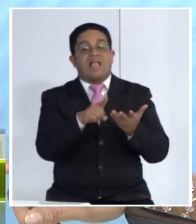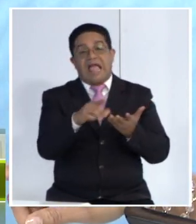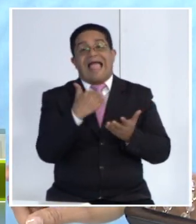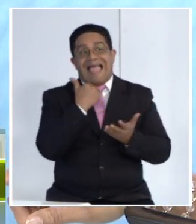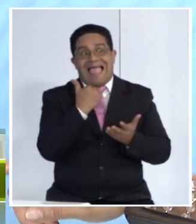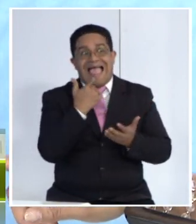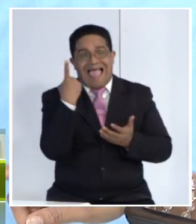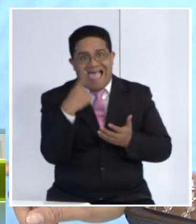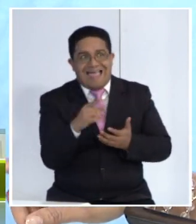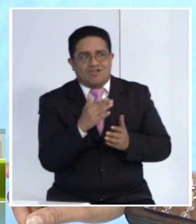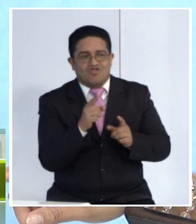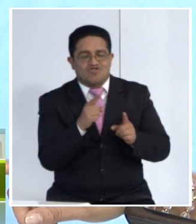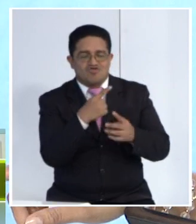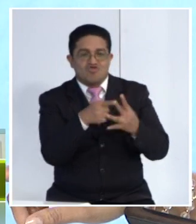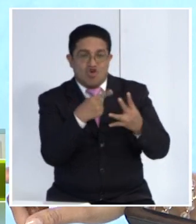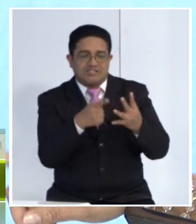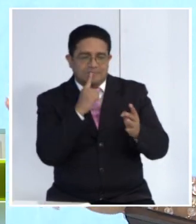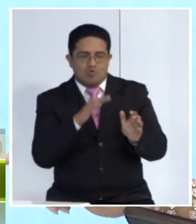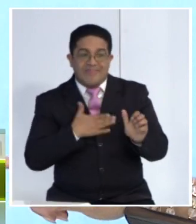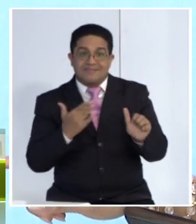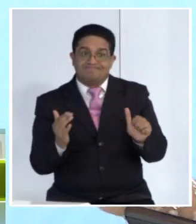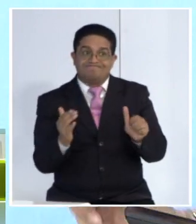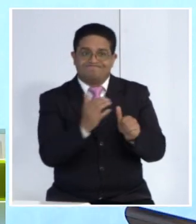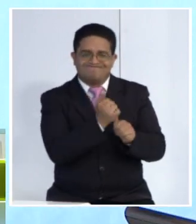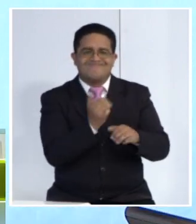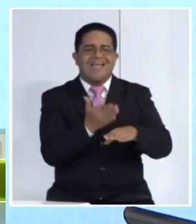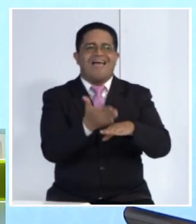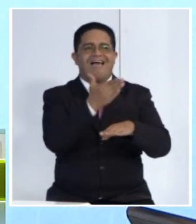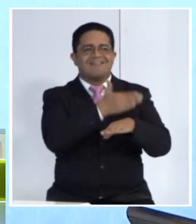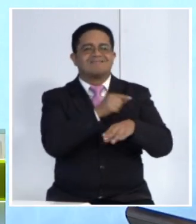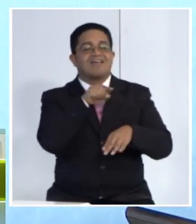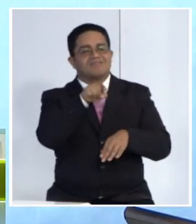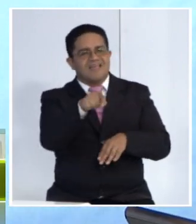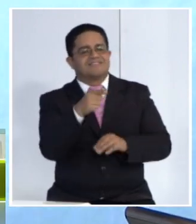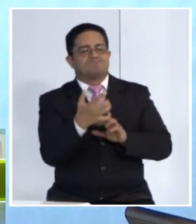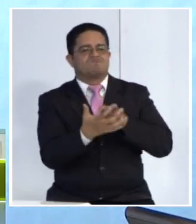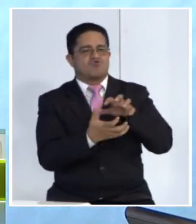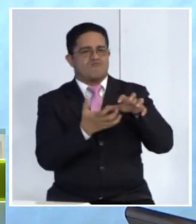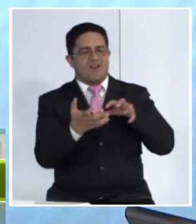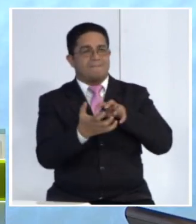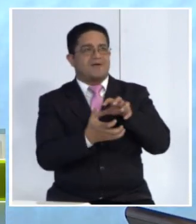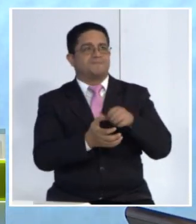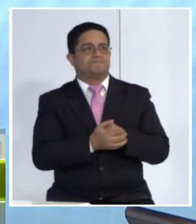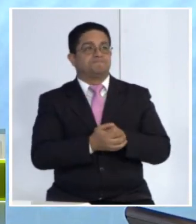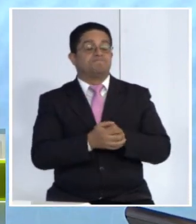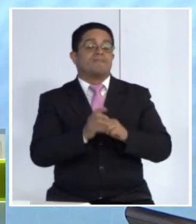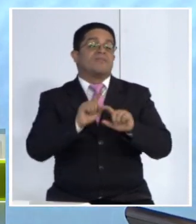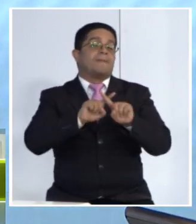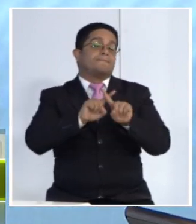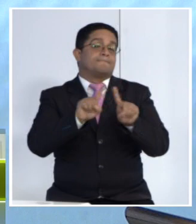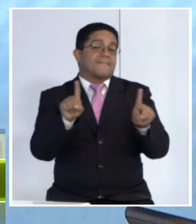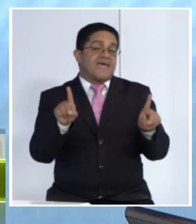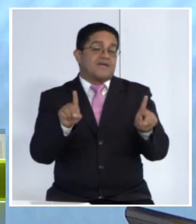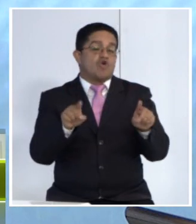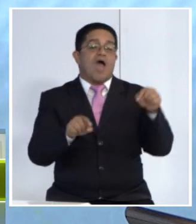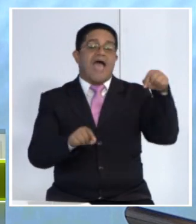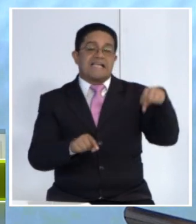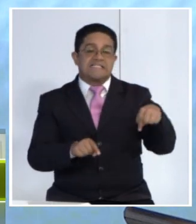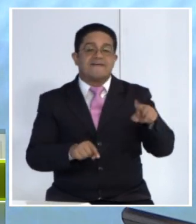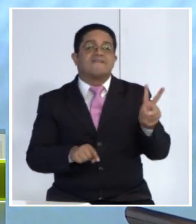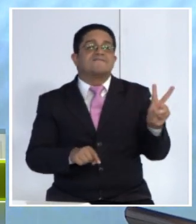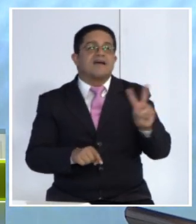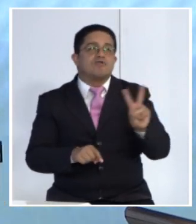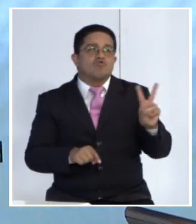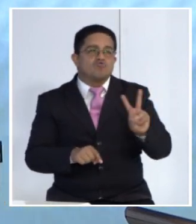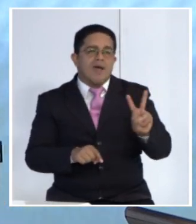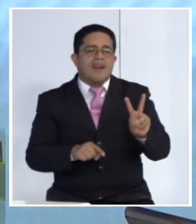para el diagnóstico previo o precoz de esta enfermedad. Pero aquí en Venezuela y en muchos lados